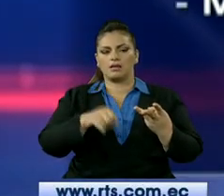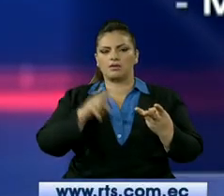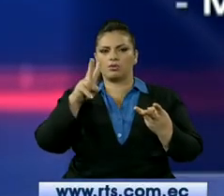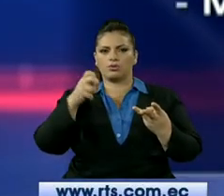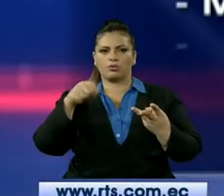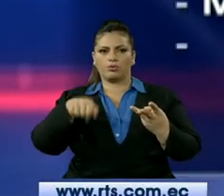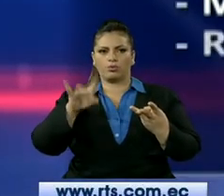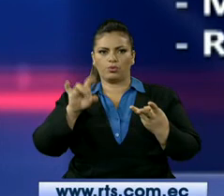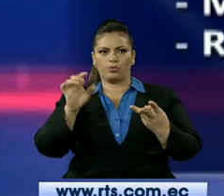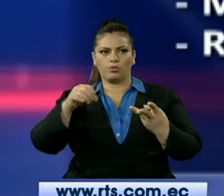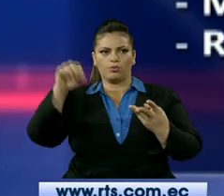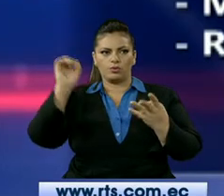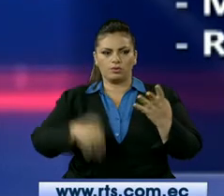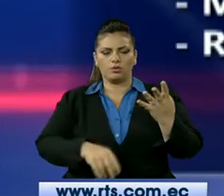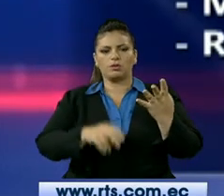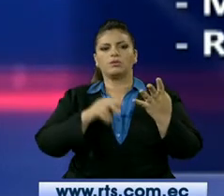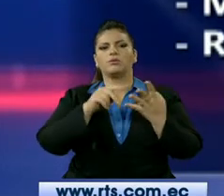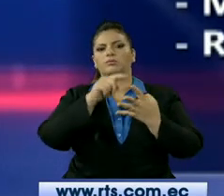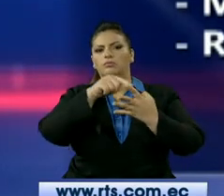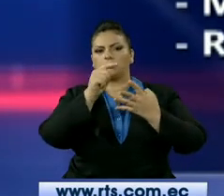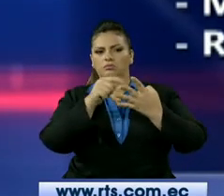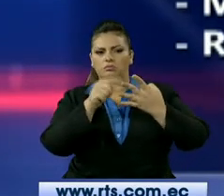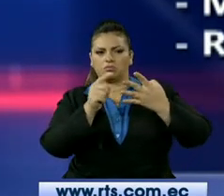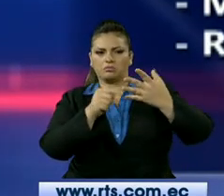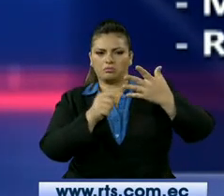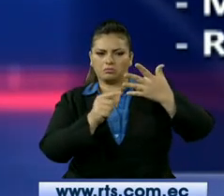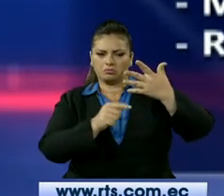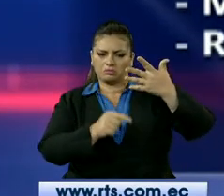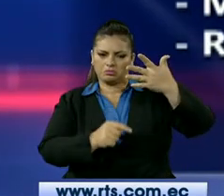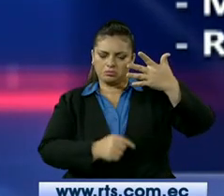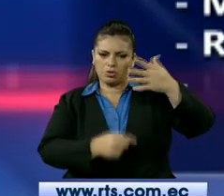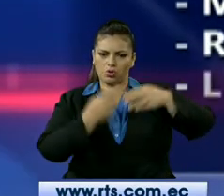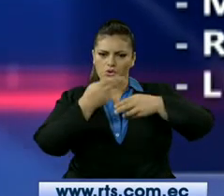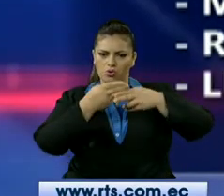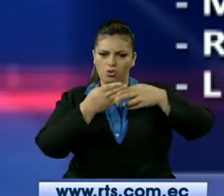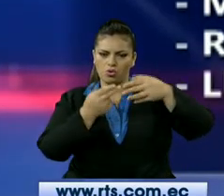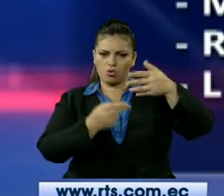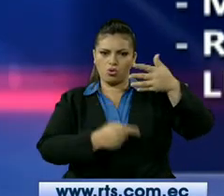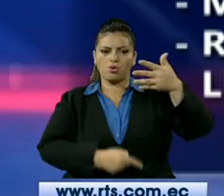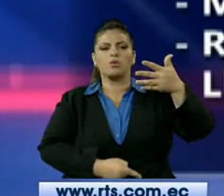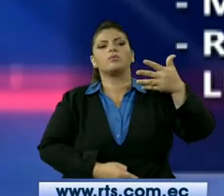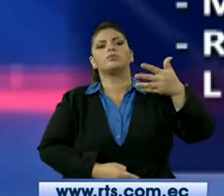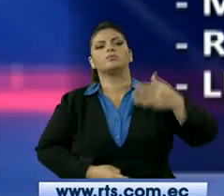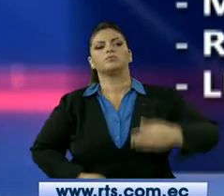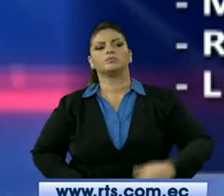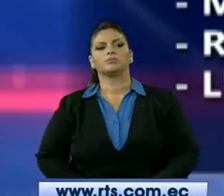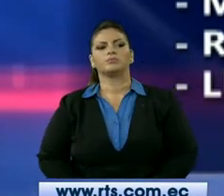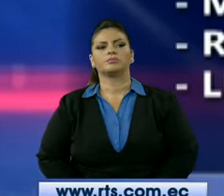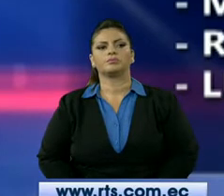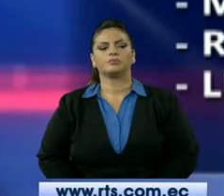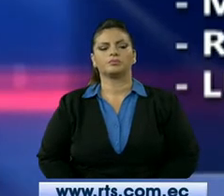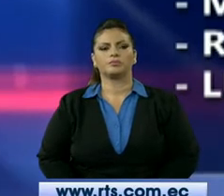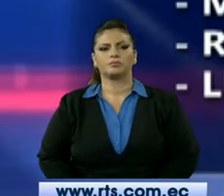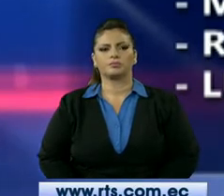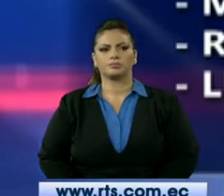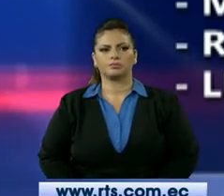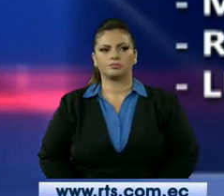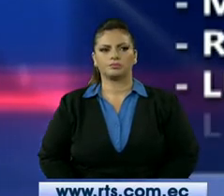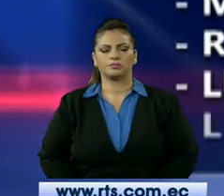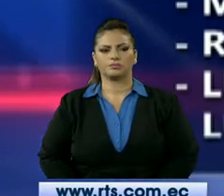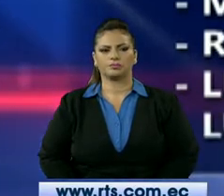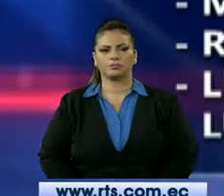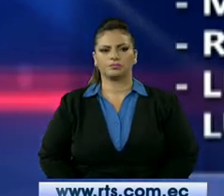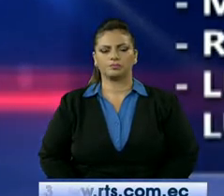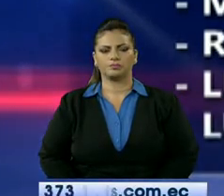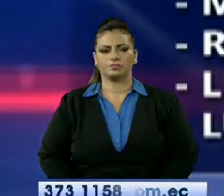Izquierda Democrática 5.8%. María Mercedes Cuesta de la Lista 10 el 4.9%. Ramiro